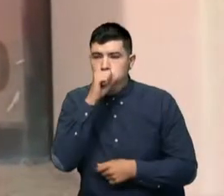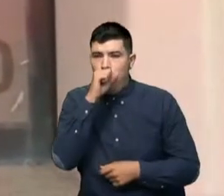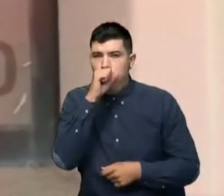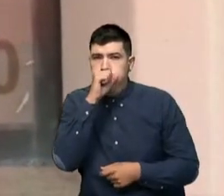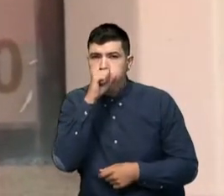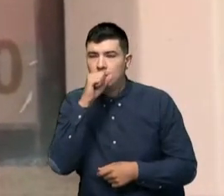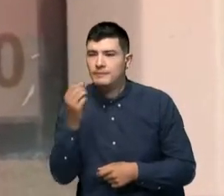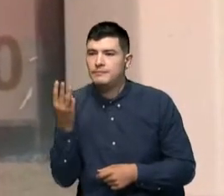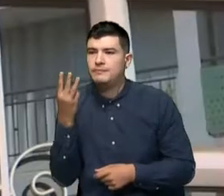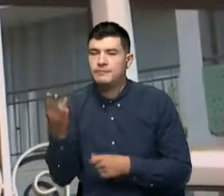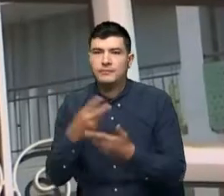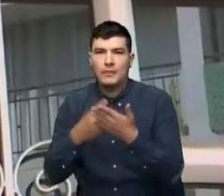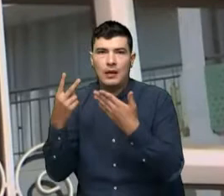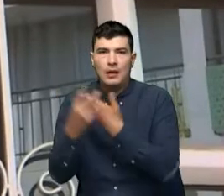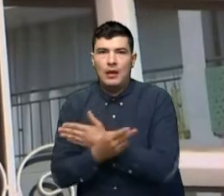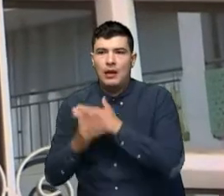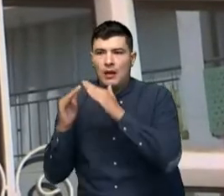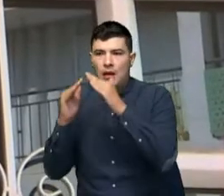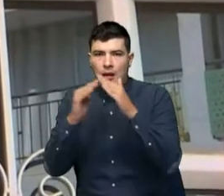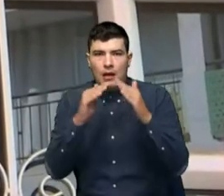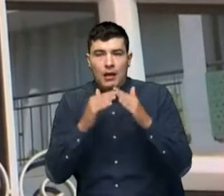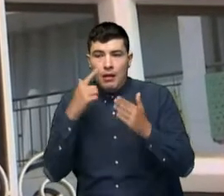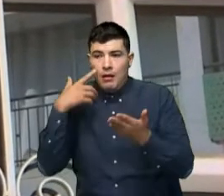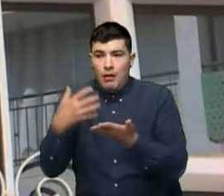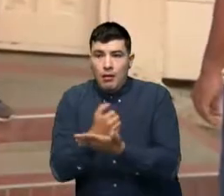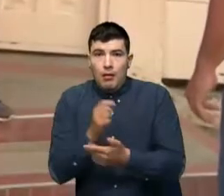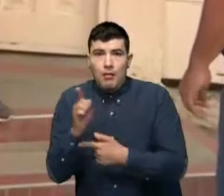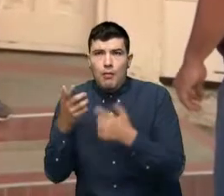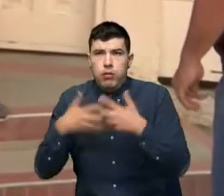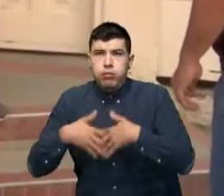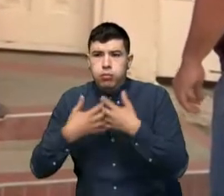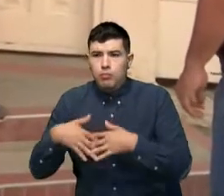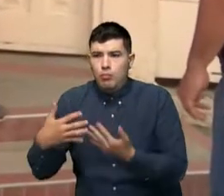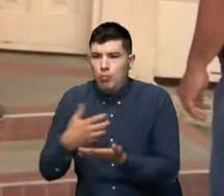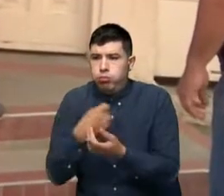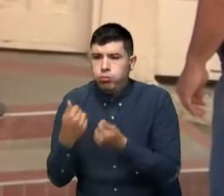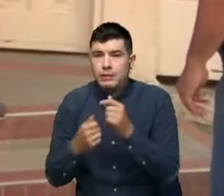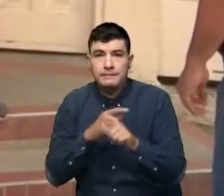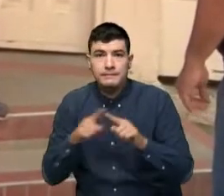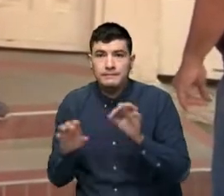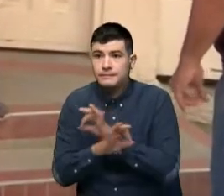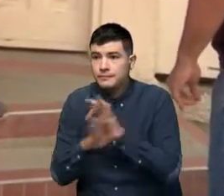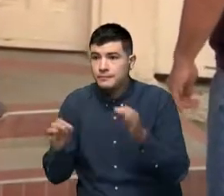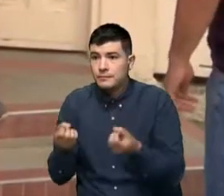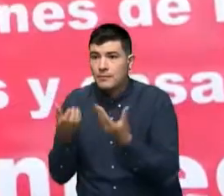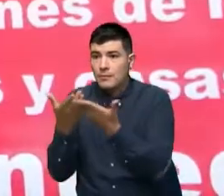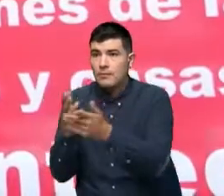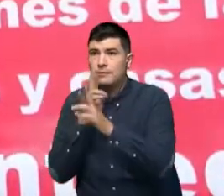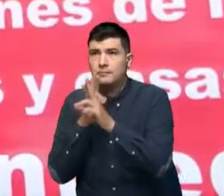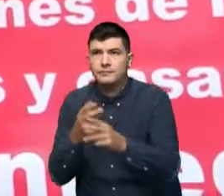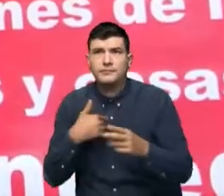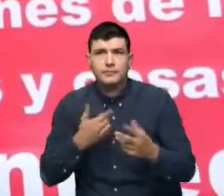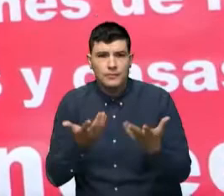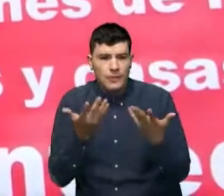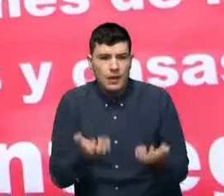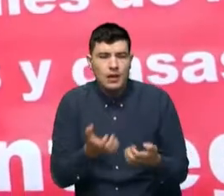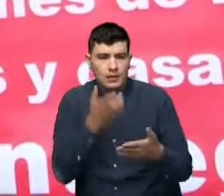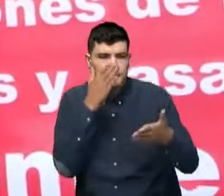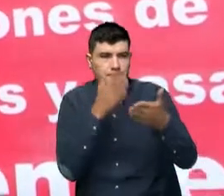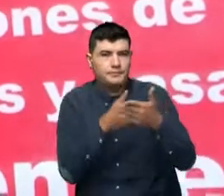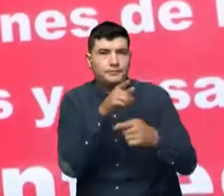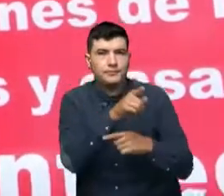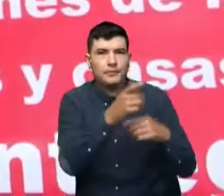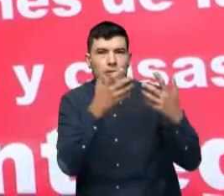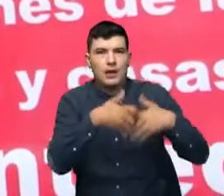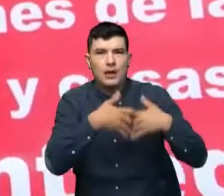proyectos de vivienda de los que siguen captando dinero y por ninguno han respondido el día de hoy quiero denunciar a